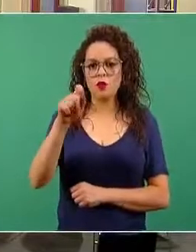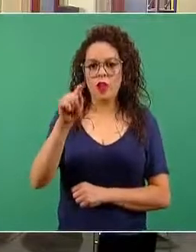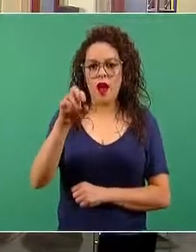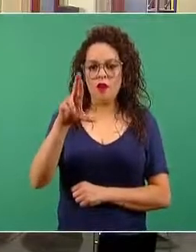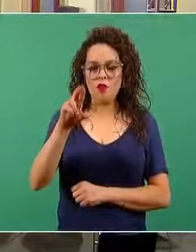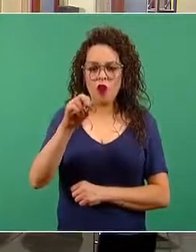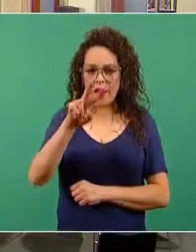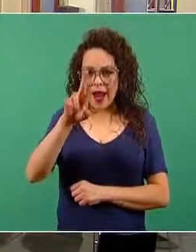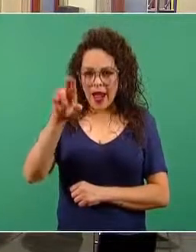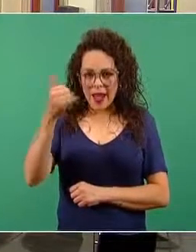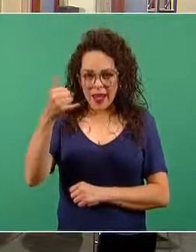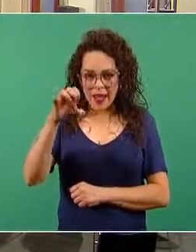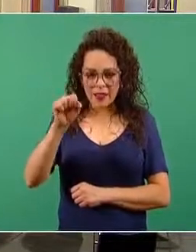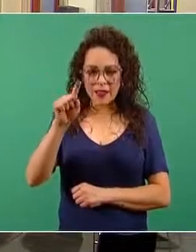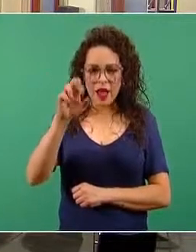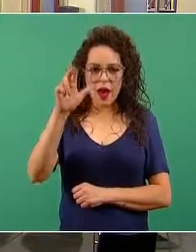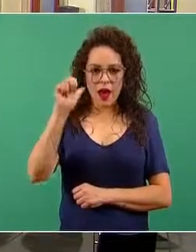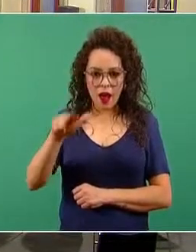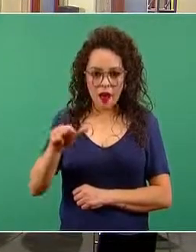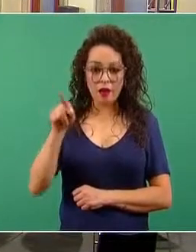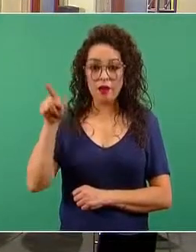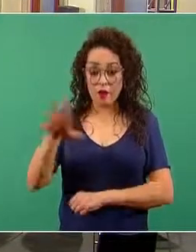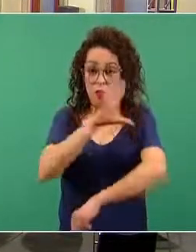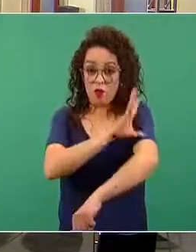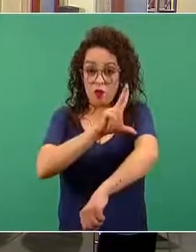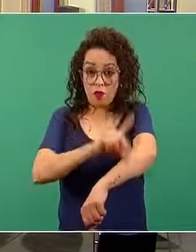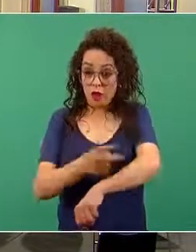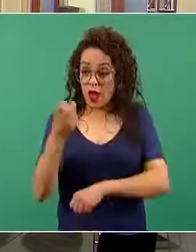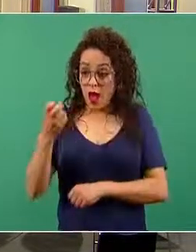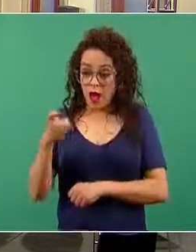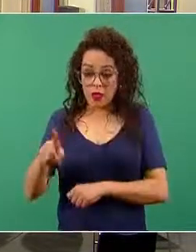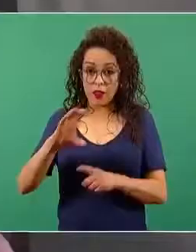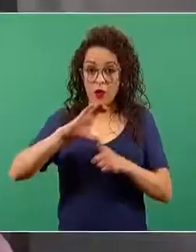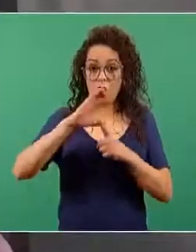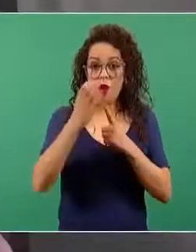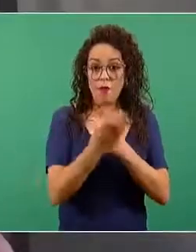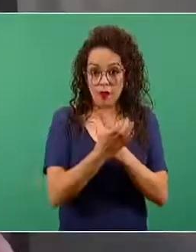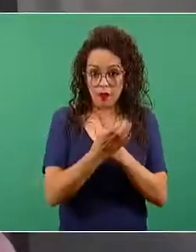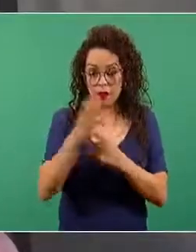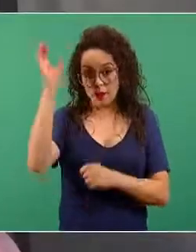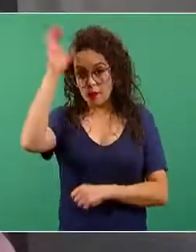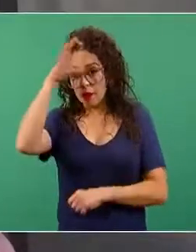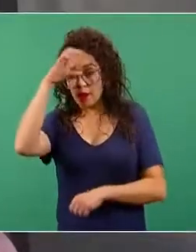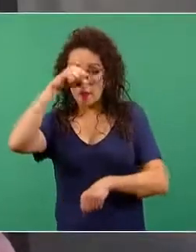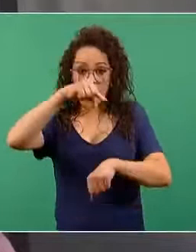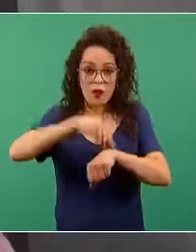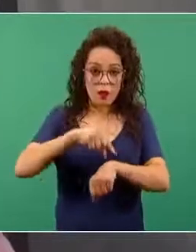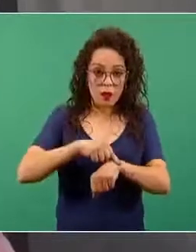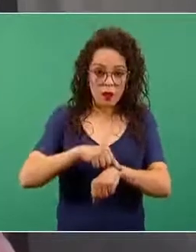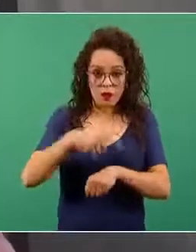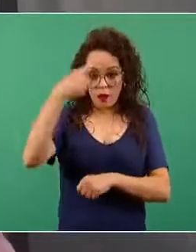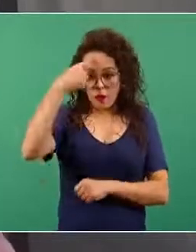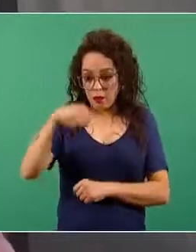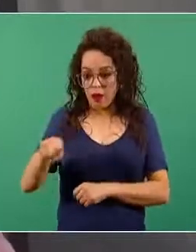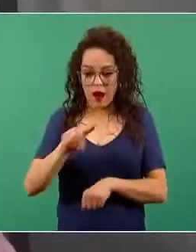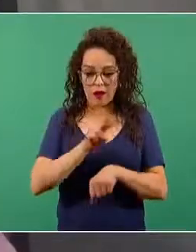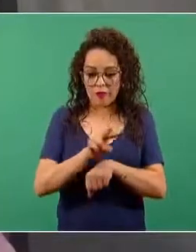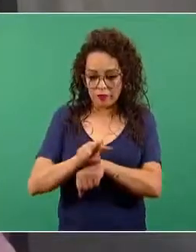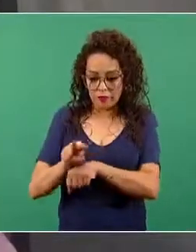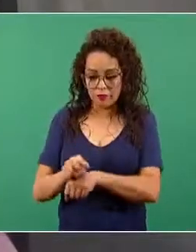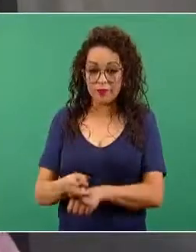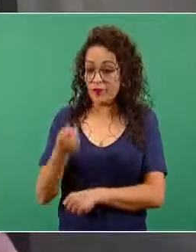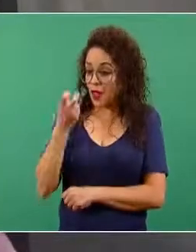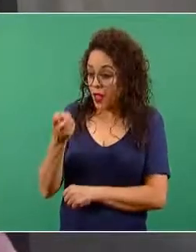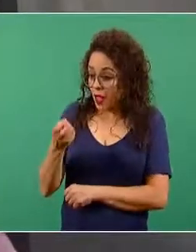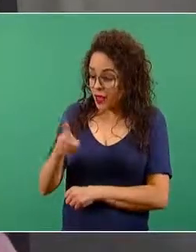coordinador de los institutos, coordina también este comité científico médico de dictaminación. Para el caso que hoy nos ocupa, el que estoy